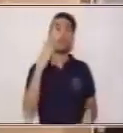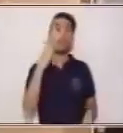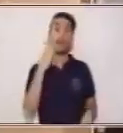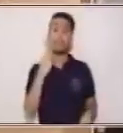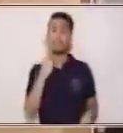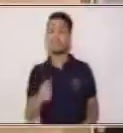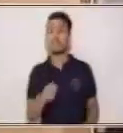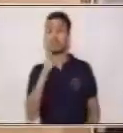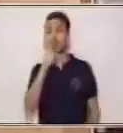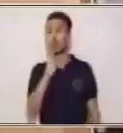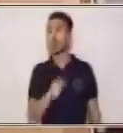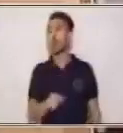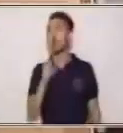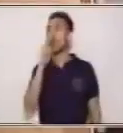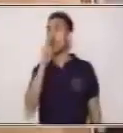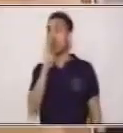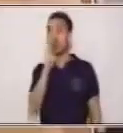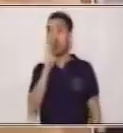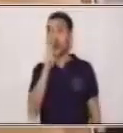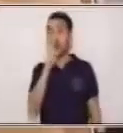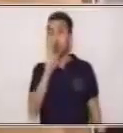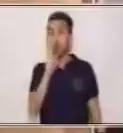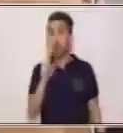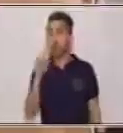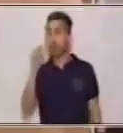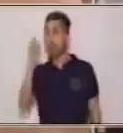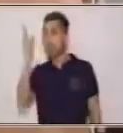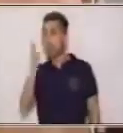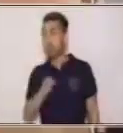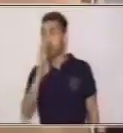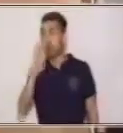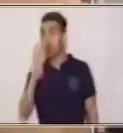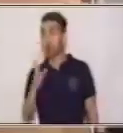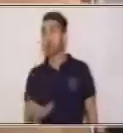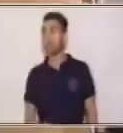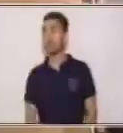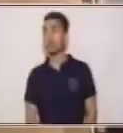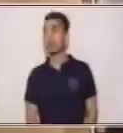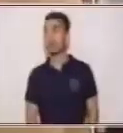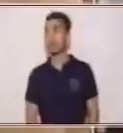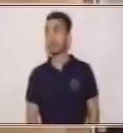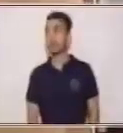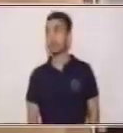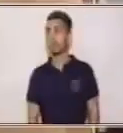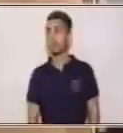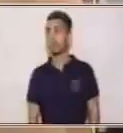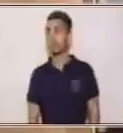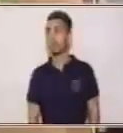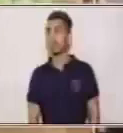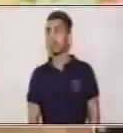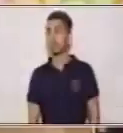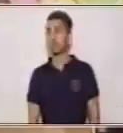mismo. Mira, 1/2. Vamos a quitar estos de acá.